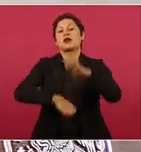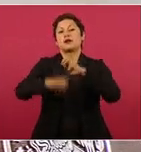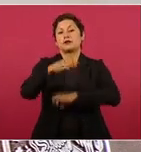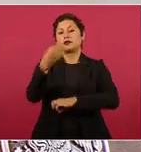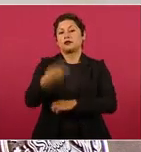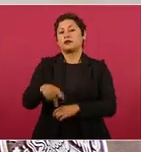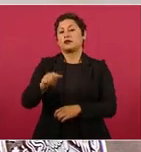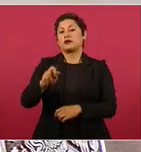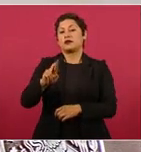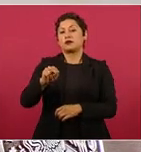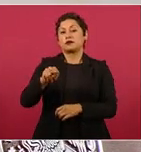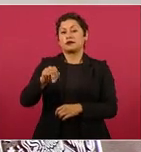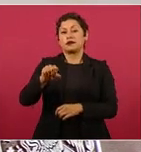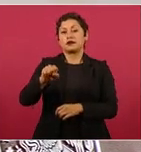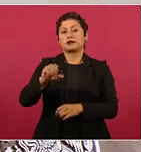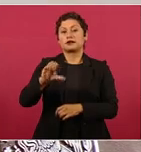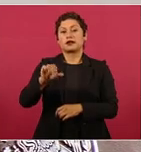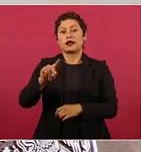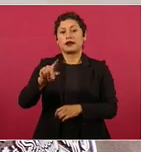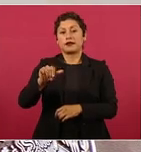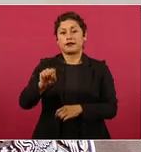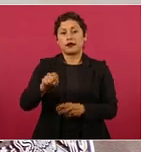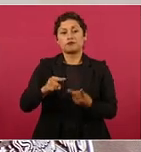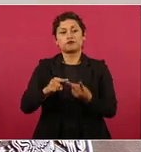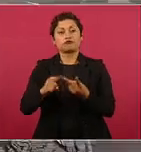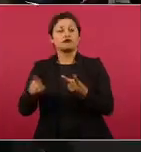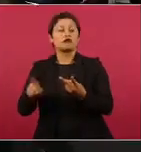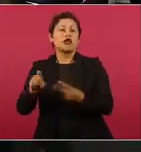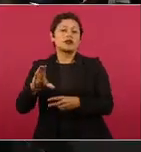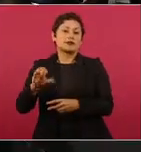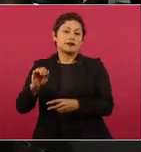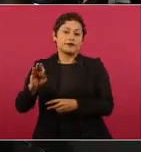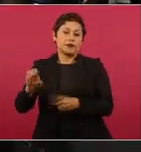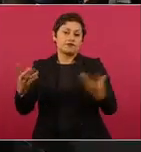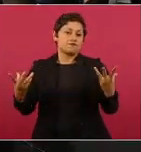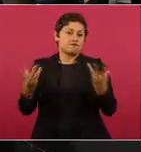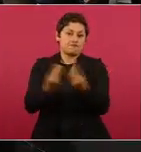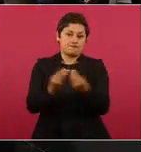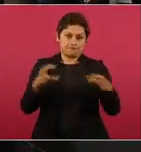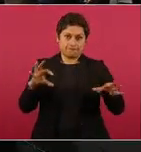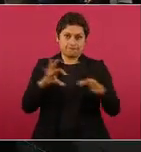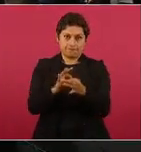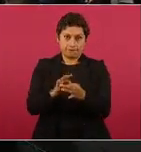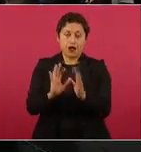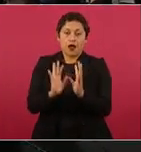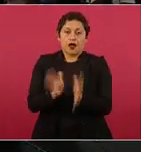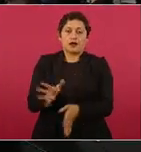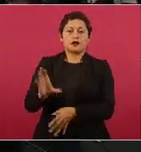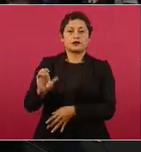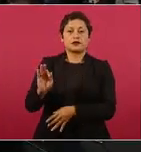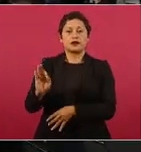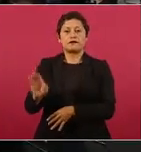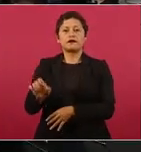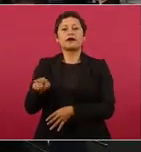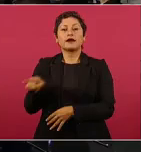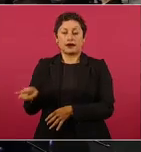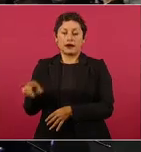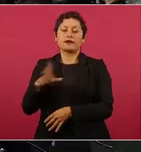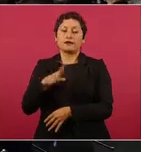TransCanada con la Comisión Federal de Electricidad. Ya la Comisión Federal va a ser